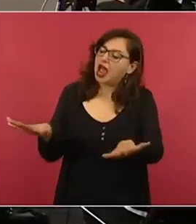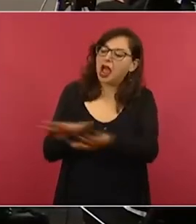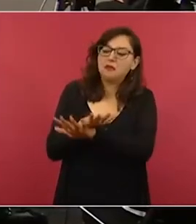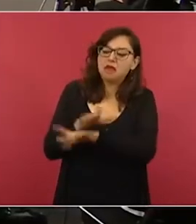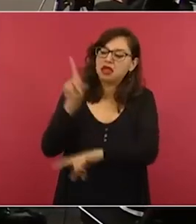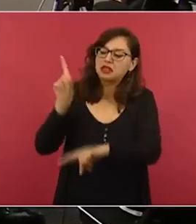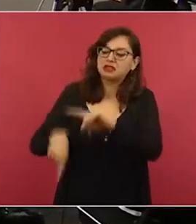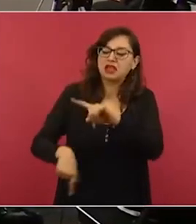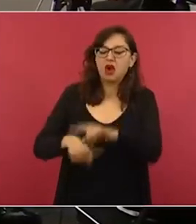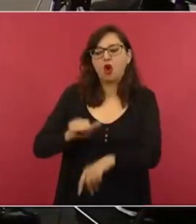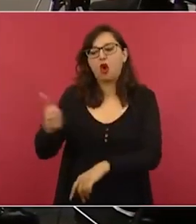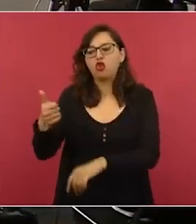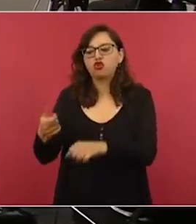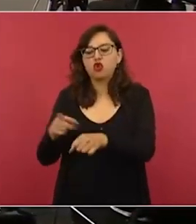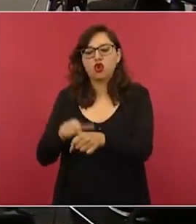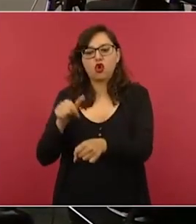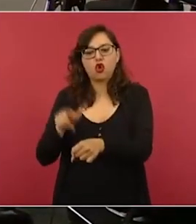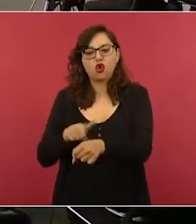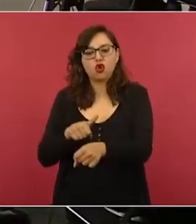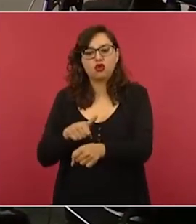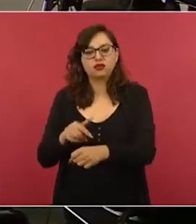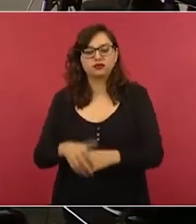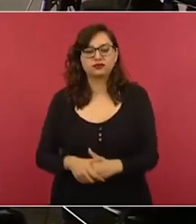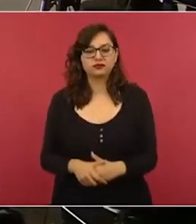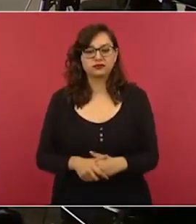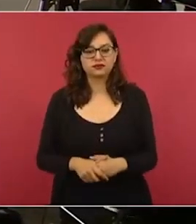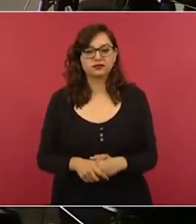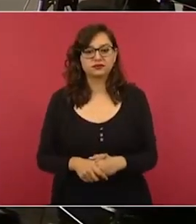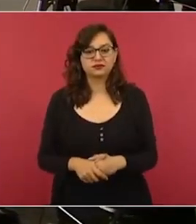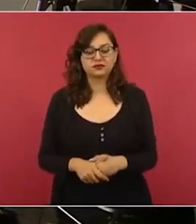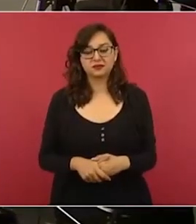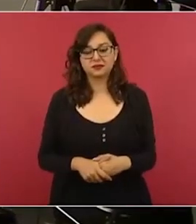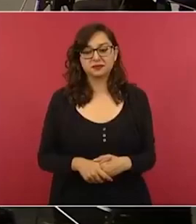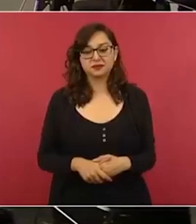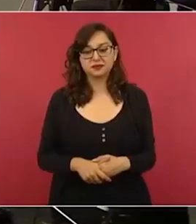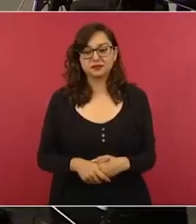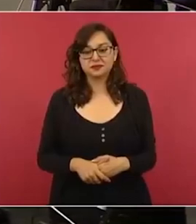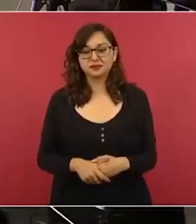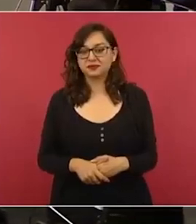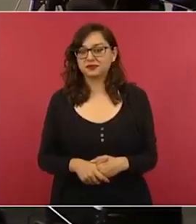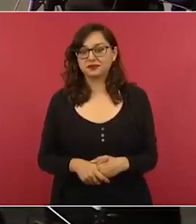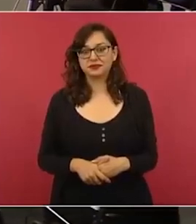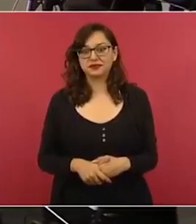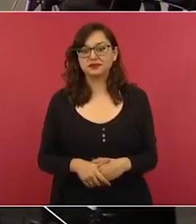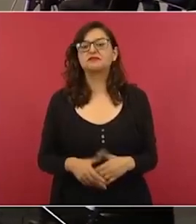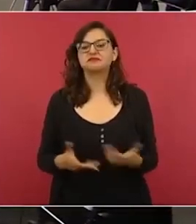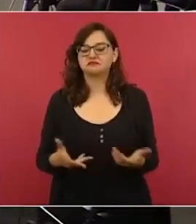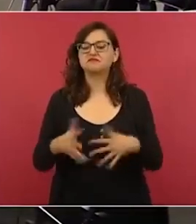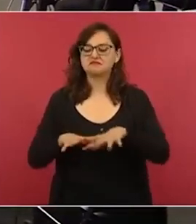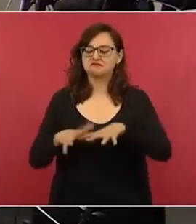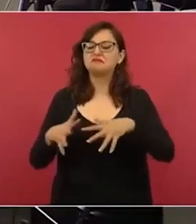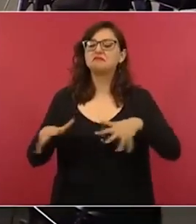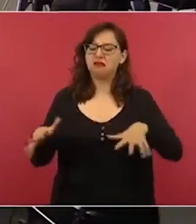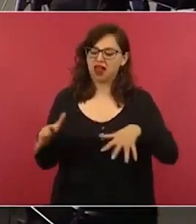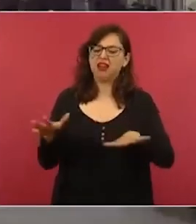digamos, lo letal. Vamos a cambiar los colores.